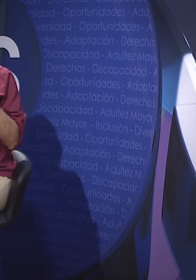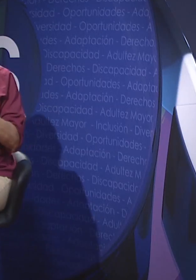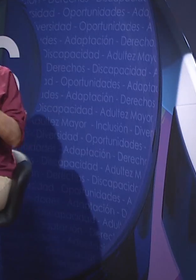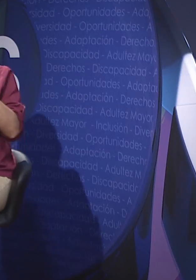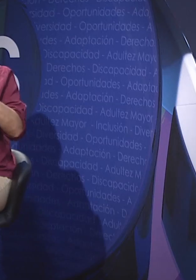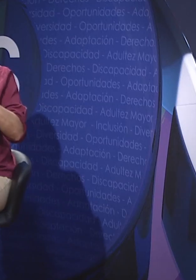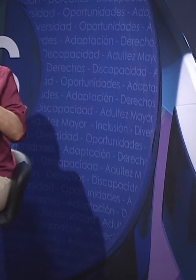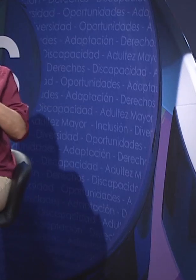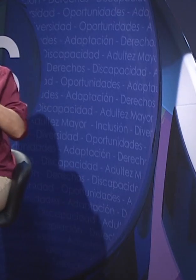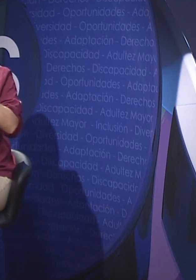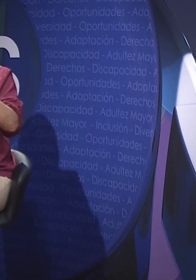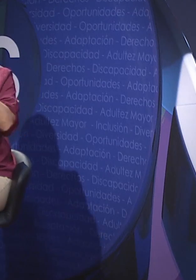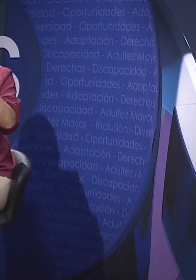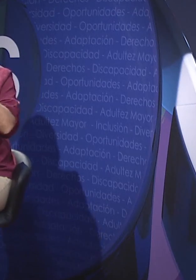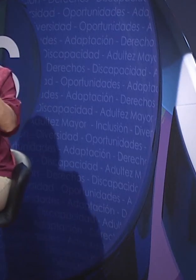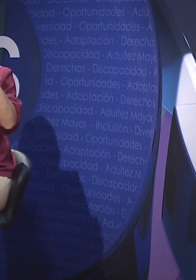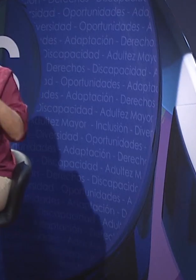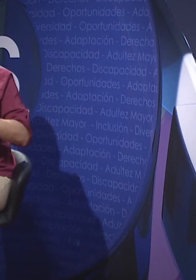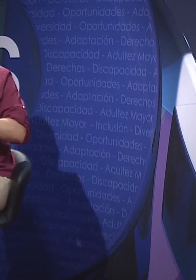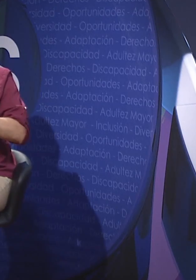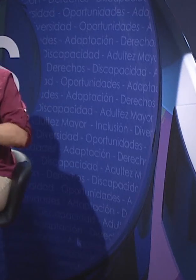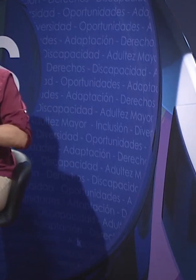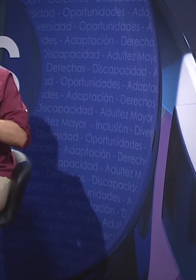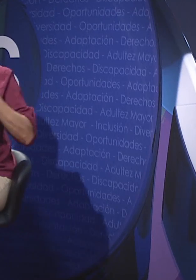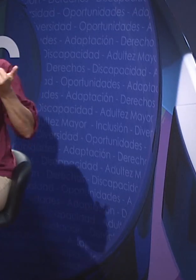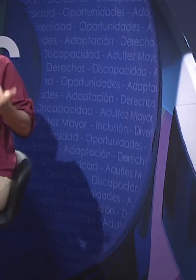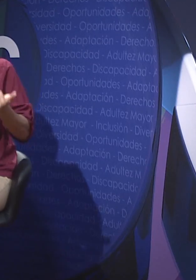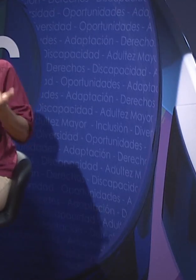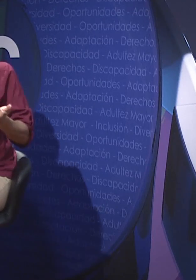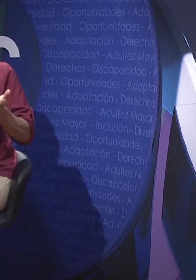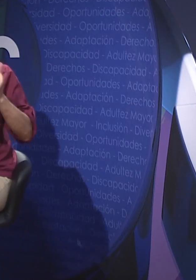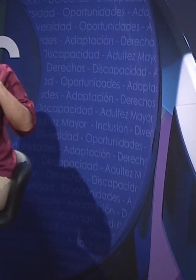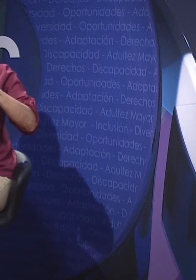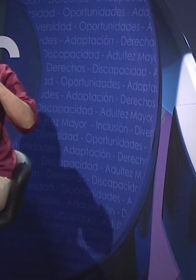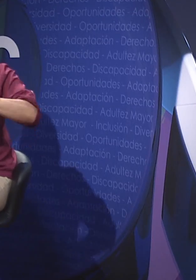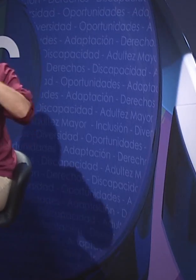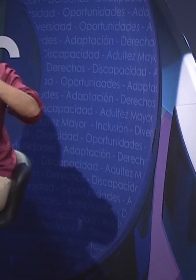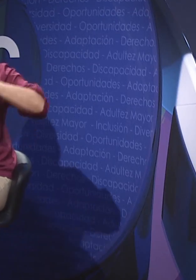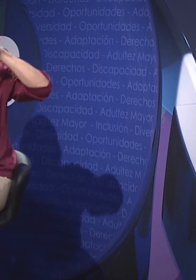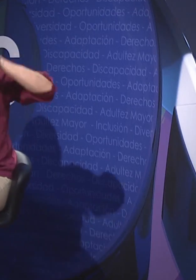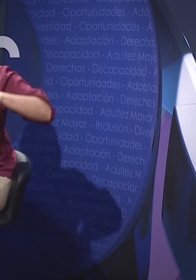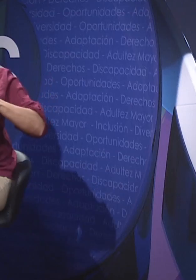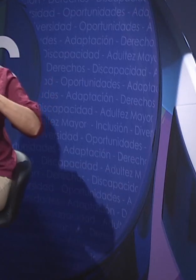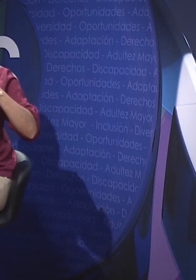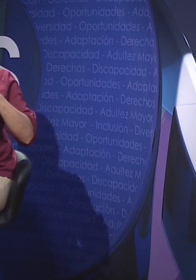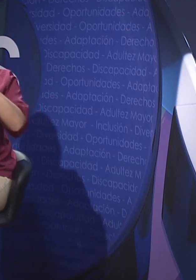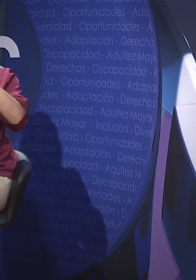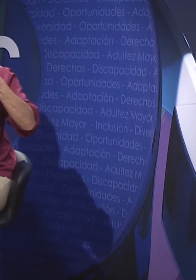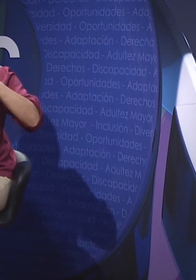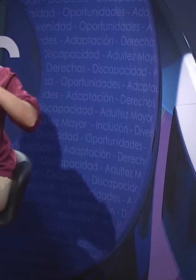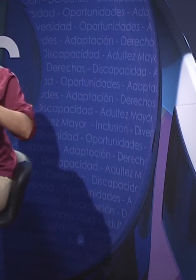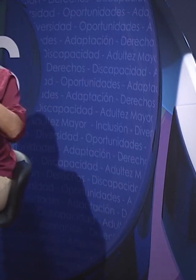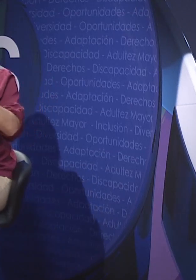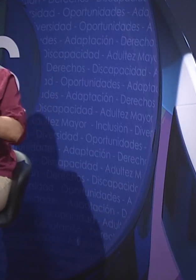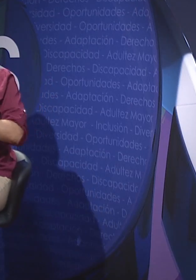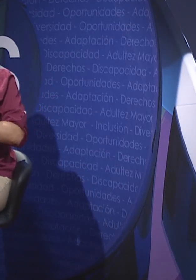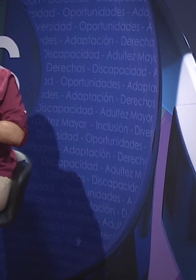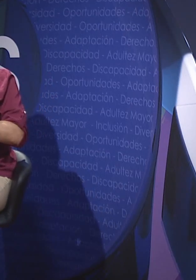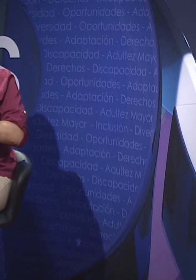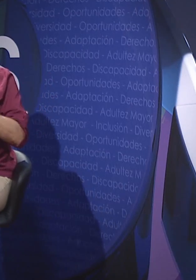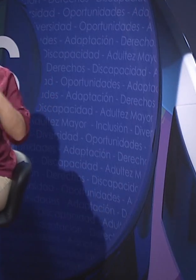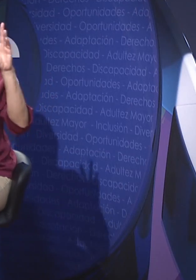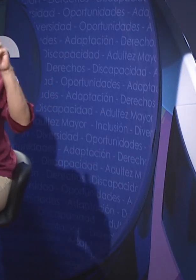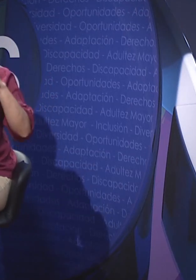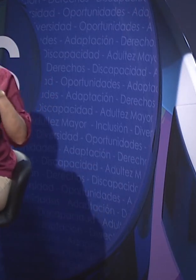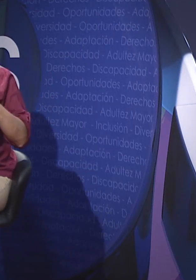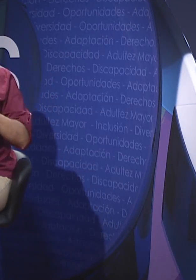participación de 20 atletas, Costa Rica dice presente en los Juegos Mundiales de Invierno de Special Olympics 2017. En nuestra sección